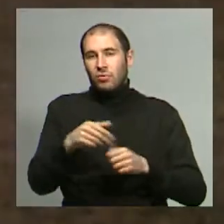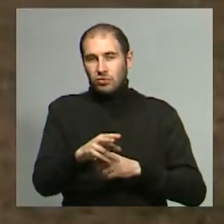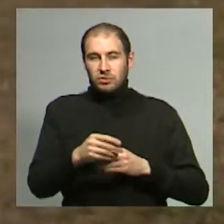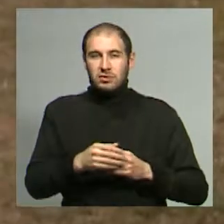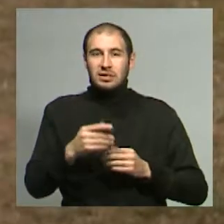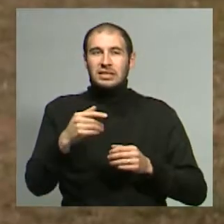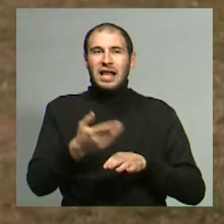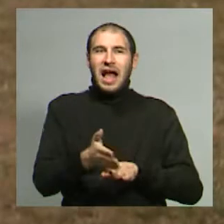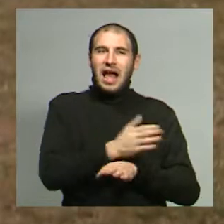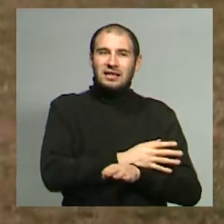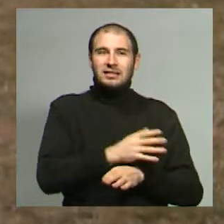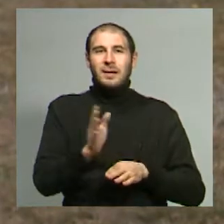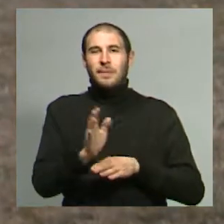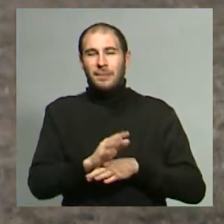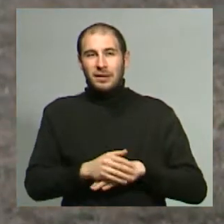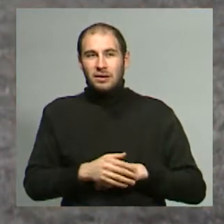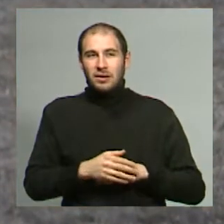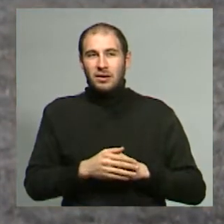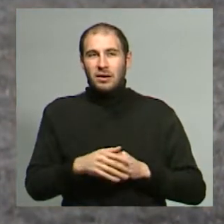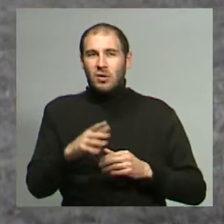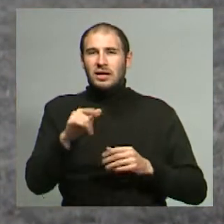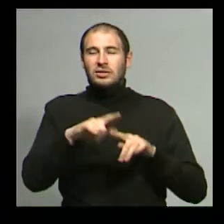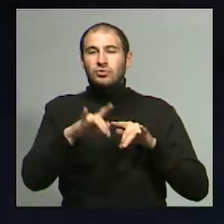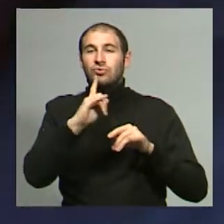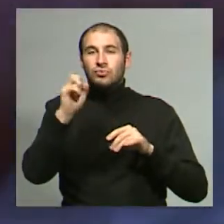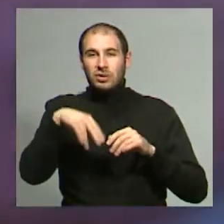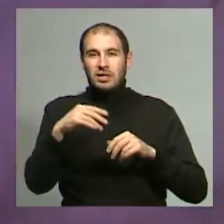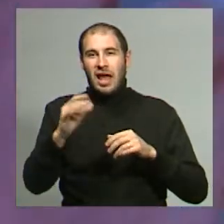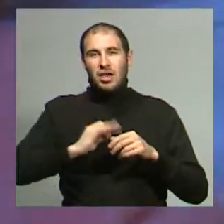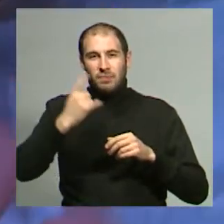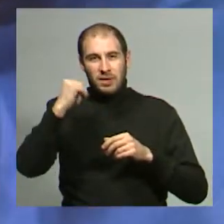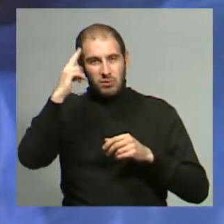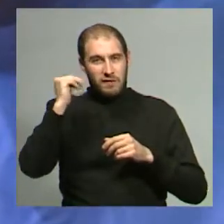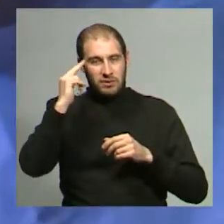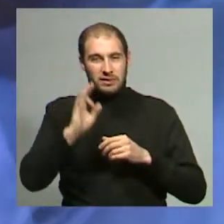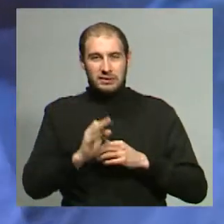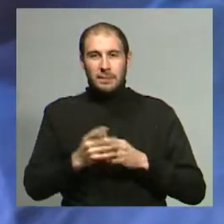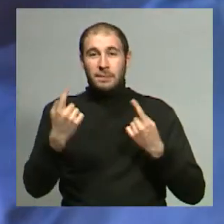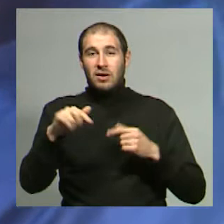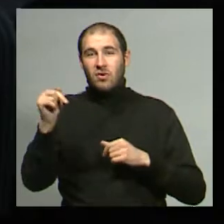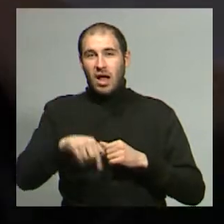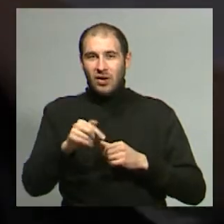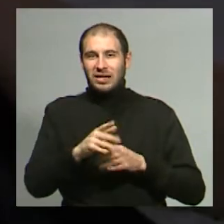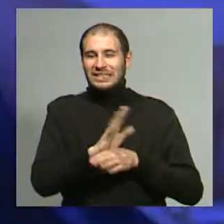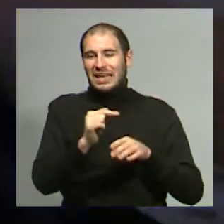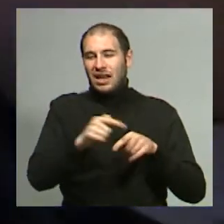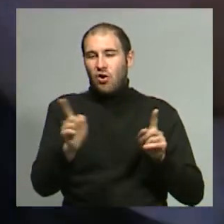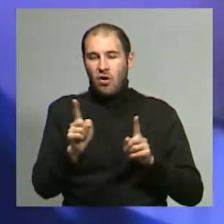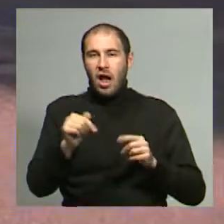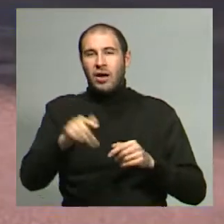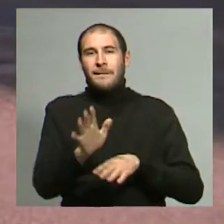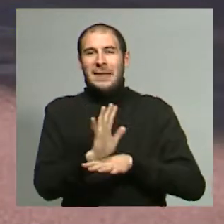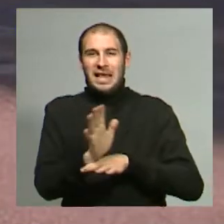la secuela de la serie de culto Twin Peaks de los 90. Pero en esta ocasión no es una serie, sino que es